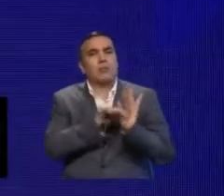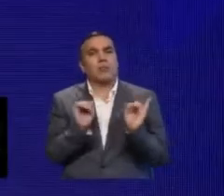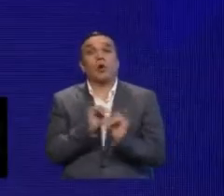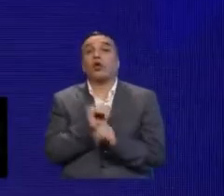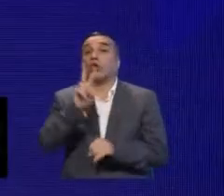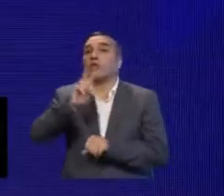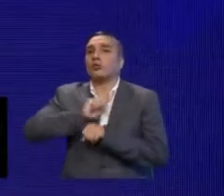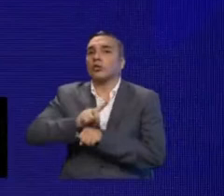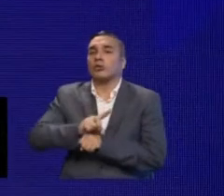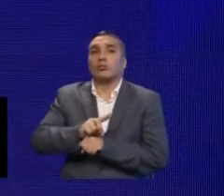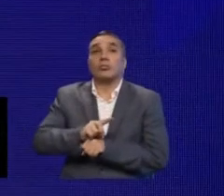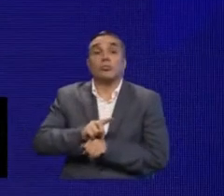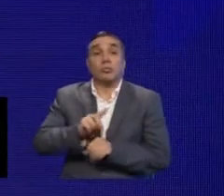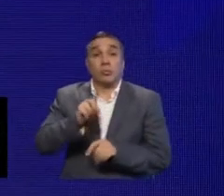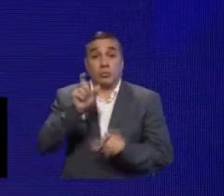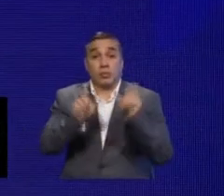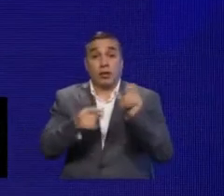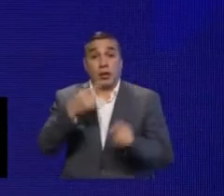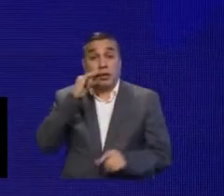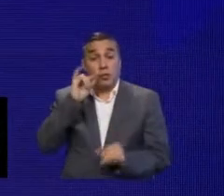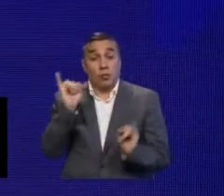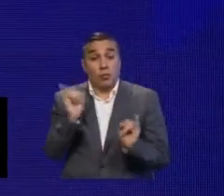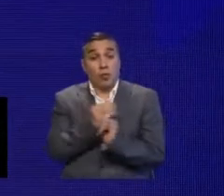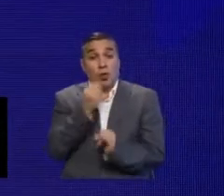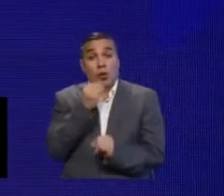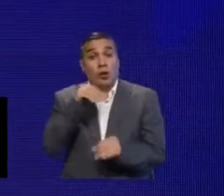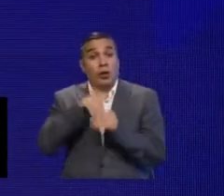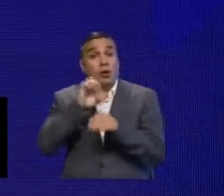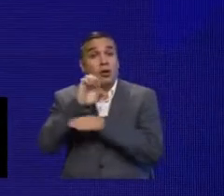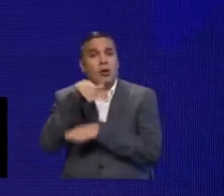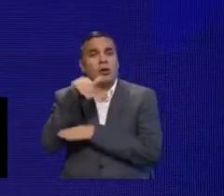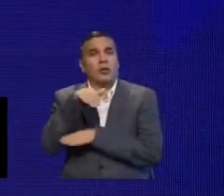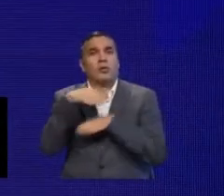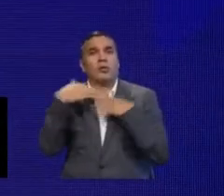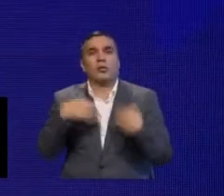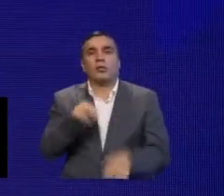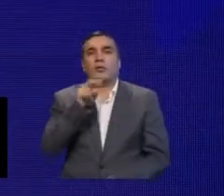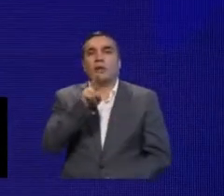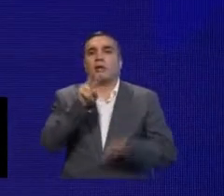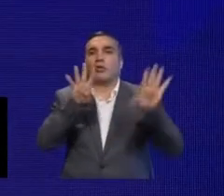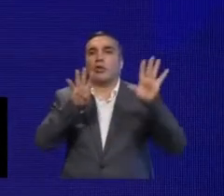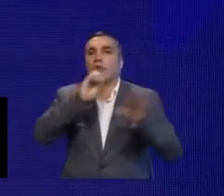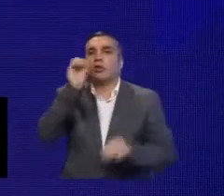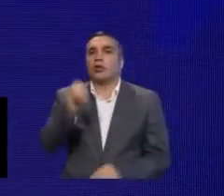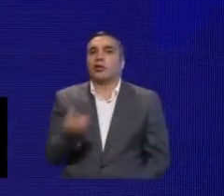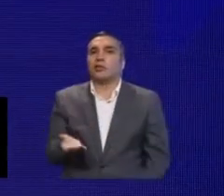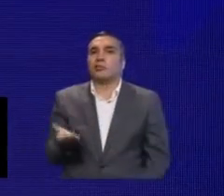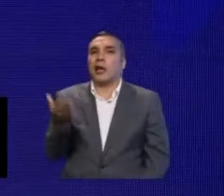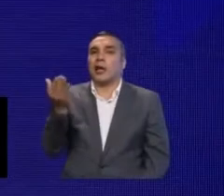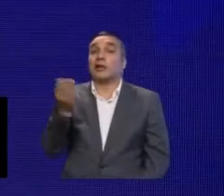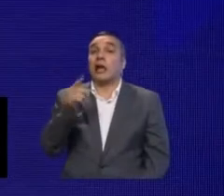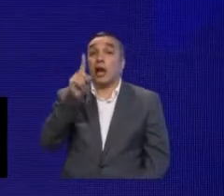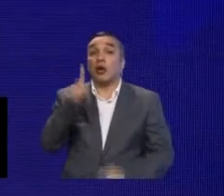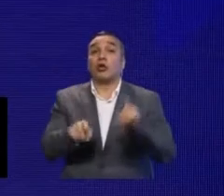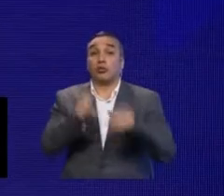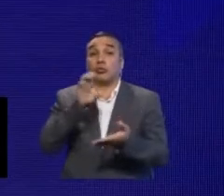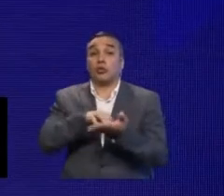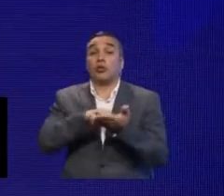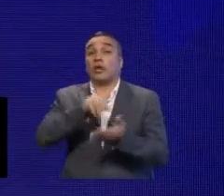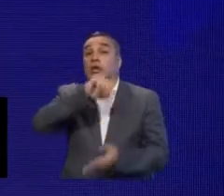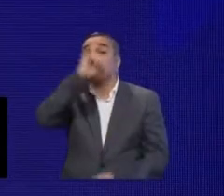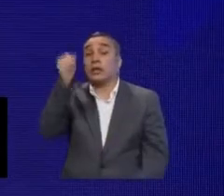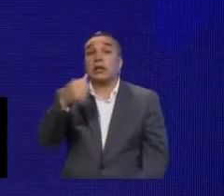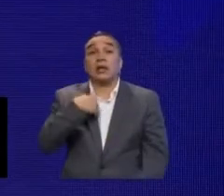minutos, candidato. La desnutrición crónica infantil en el Ecuador supera el 29%. Y hay provincias en la Sierra Central que tienen